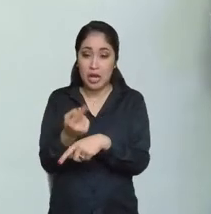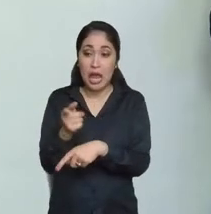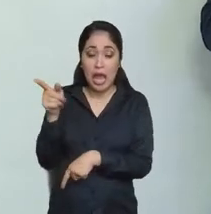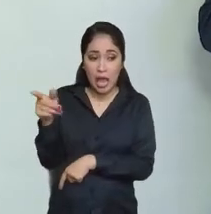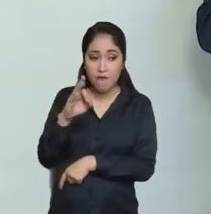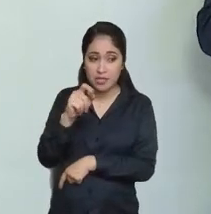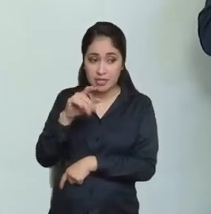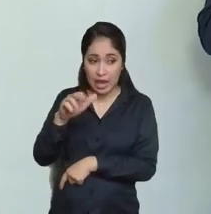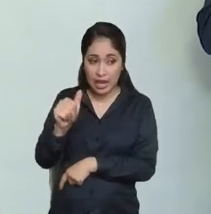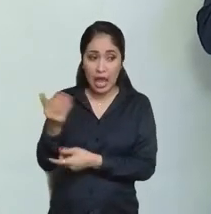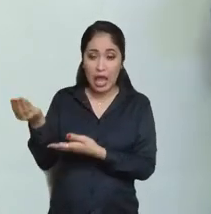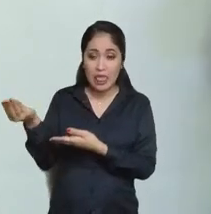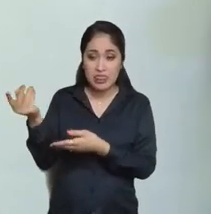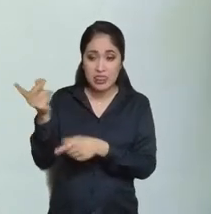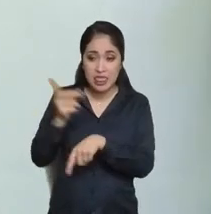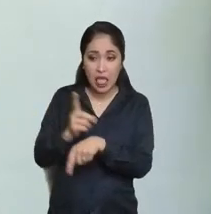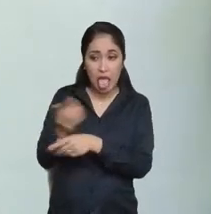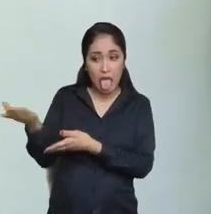la mañana.